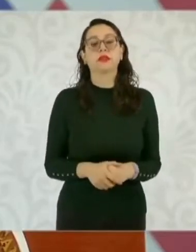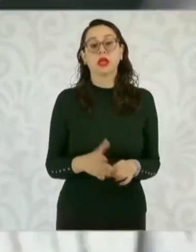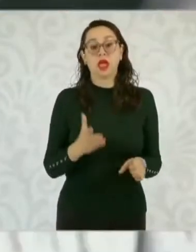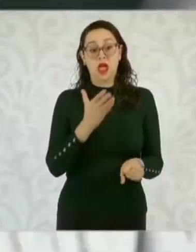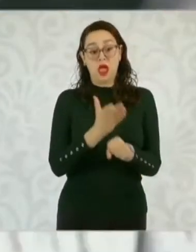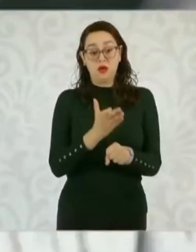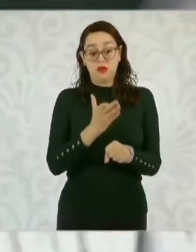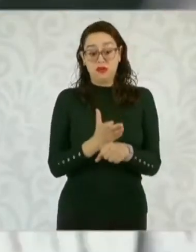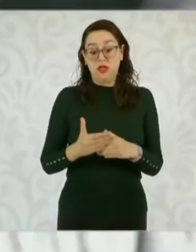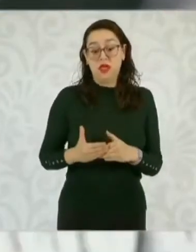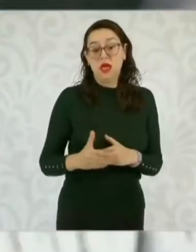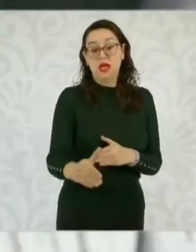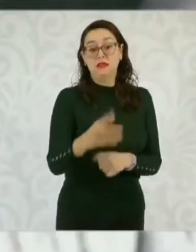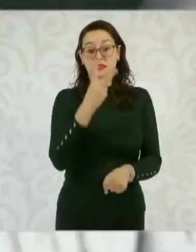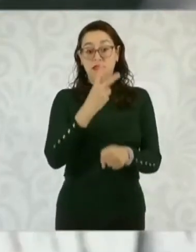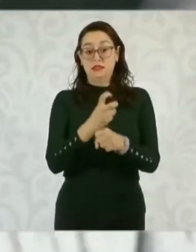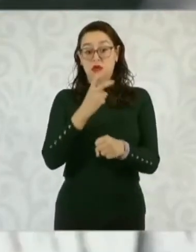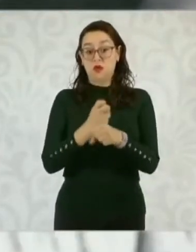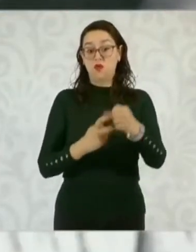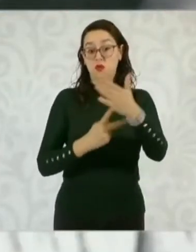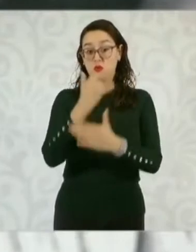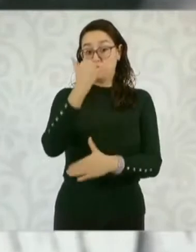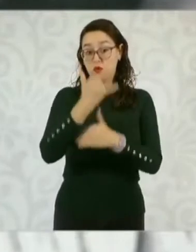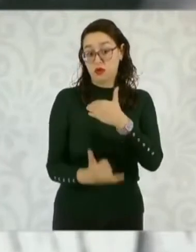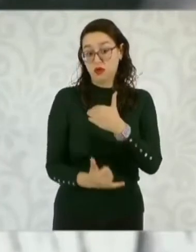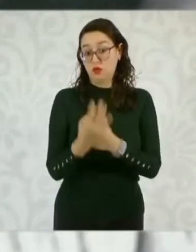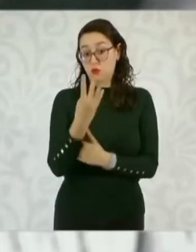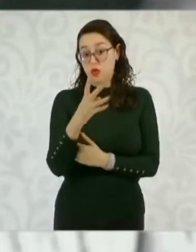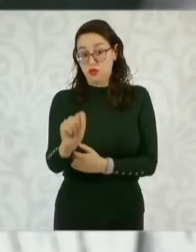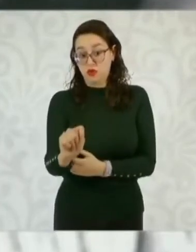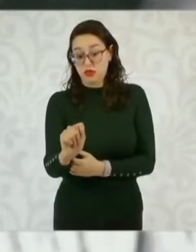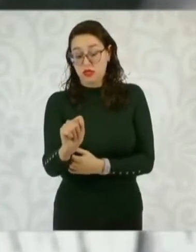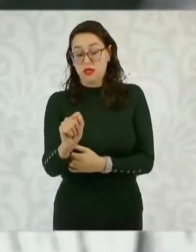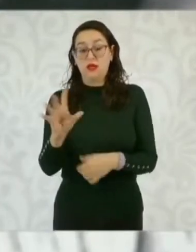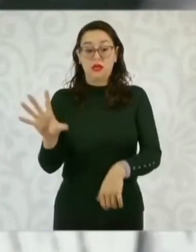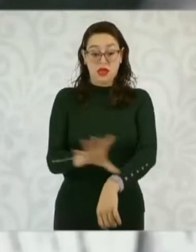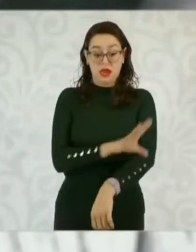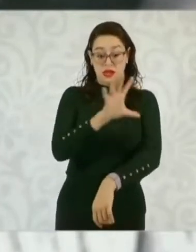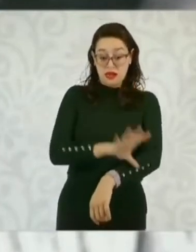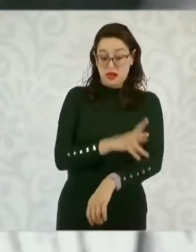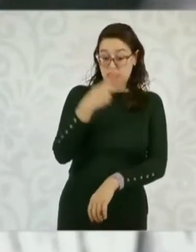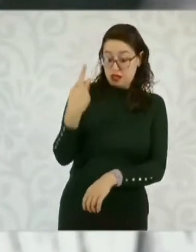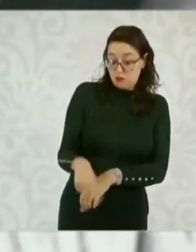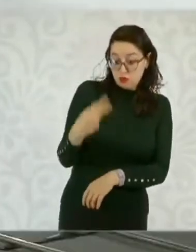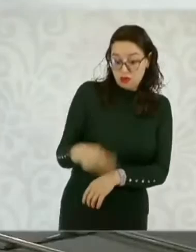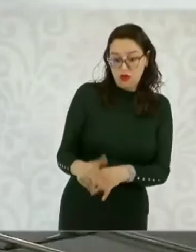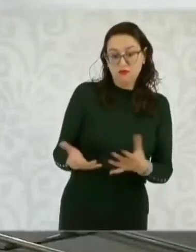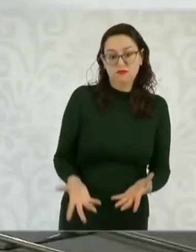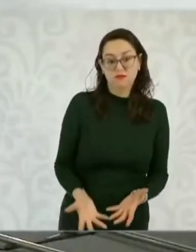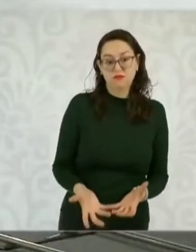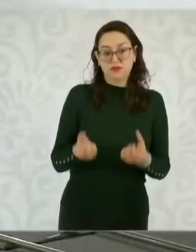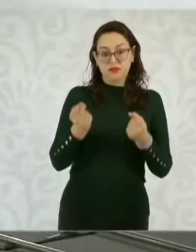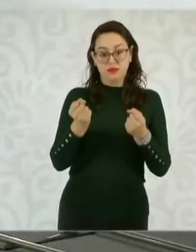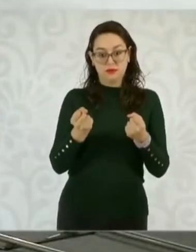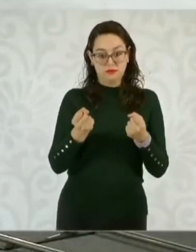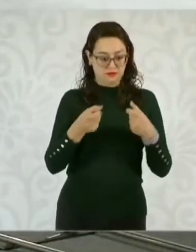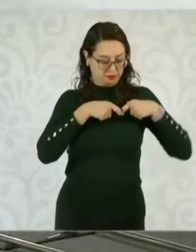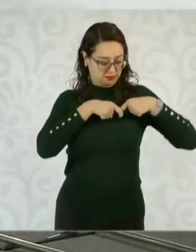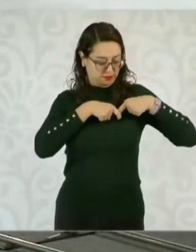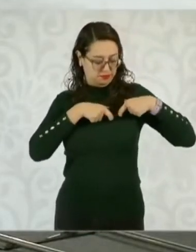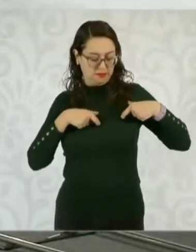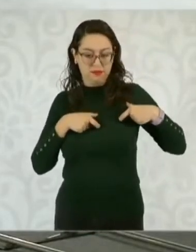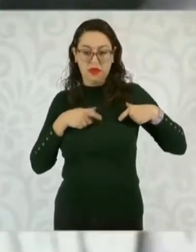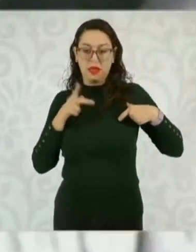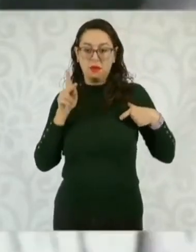estamos haciendo es rescatando la soberanía energética. ¿Qué significa la soberanía energética? Lo que trae el símbolo de